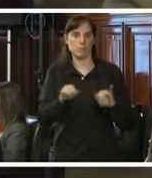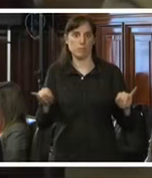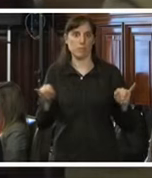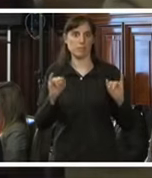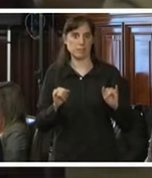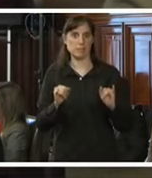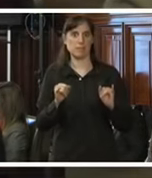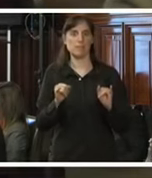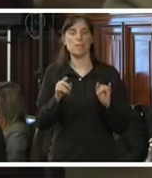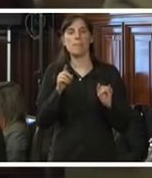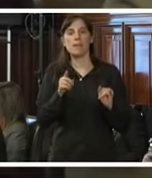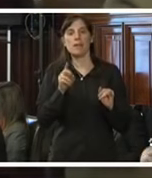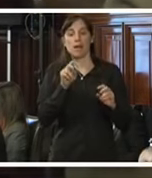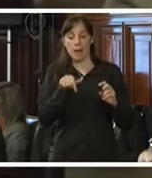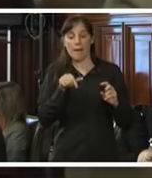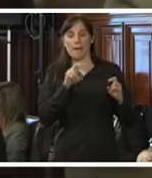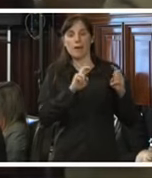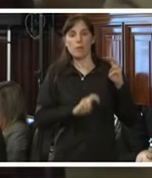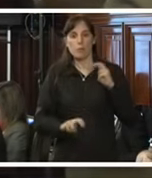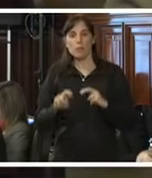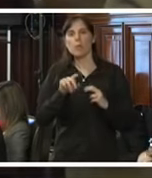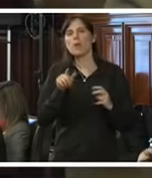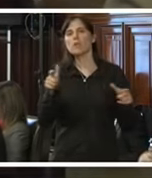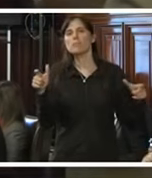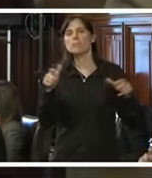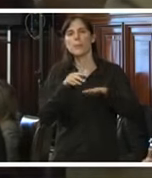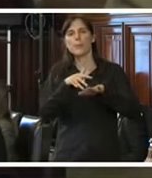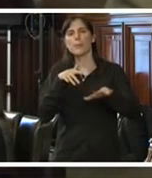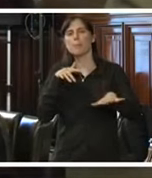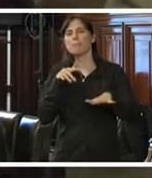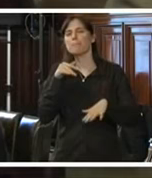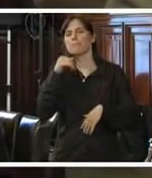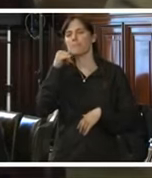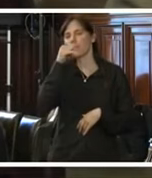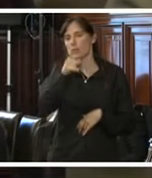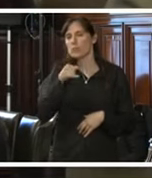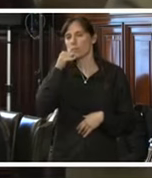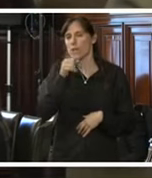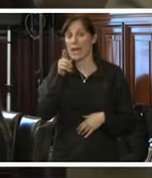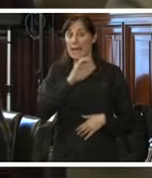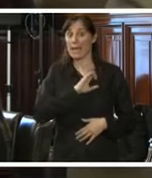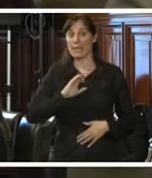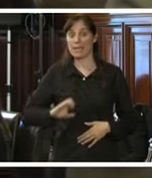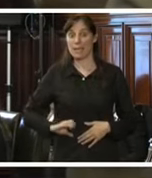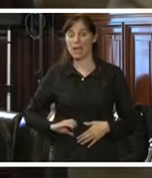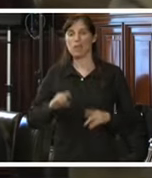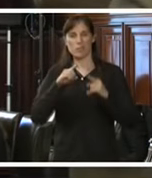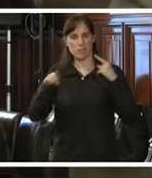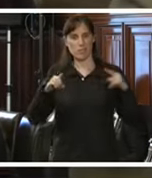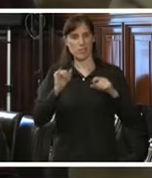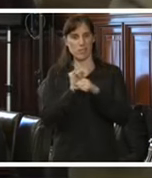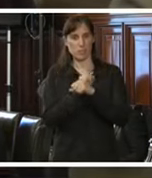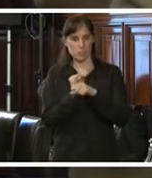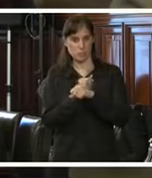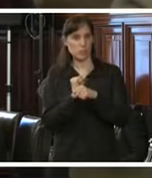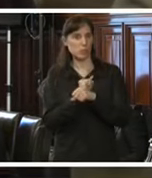Nosotros pretendemos con esta audiencia graficar cómo el Estado, desde sus instituciones, como el Jurado de Enjuiciamiento Magistrado y el Consejo de